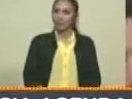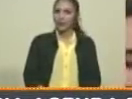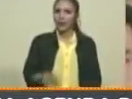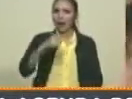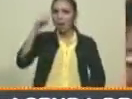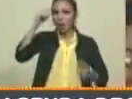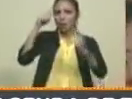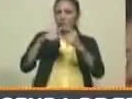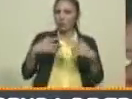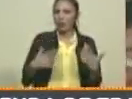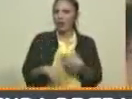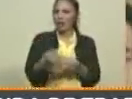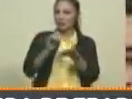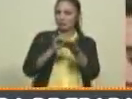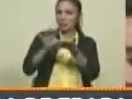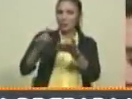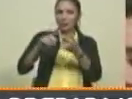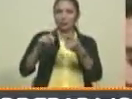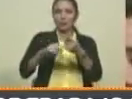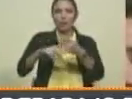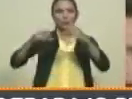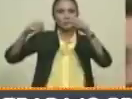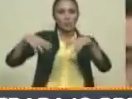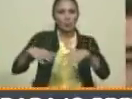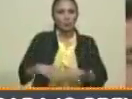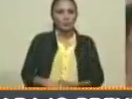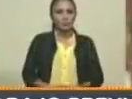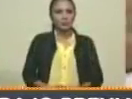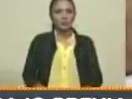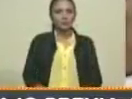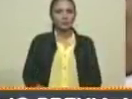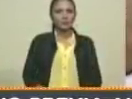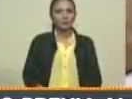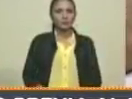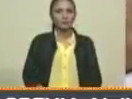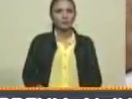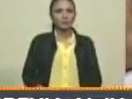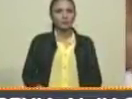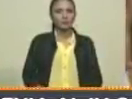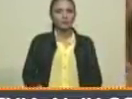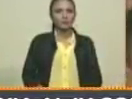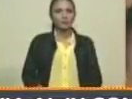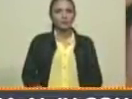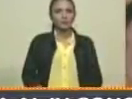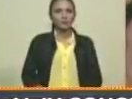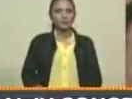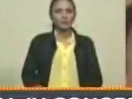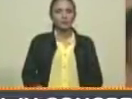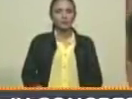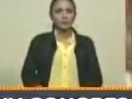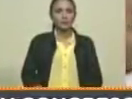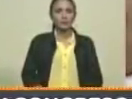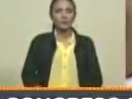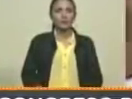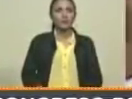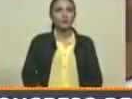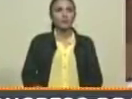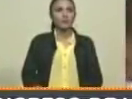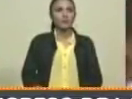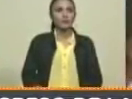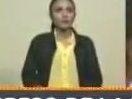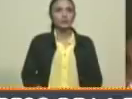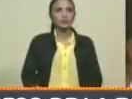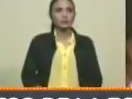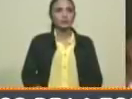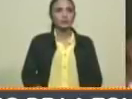han hablado de expulsión, han hablado de suspensión. ¿Y por qué? Porque Venezuela, el presidente Nicolás Maduro, tomó